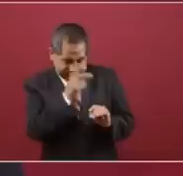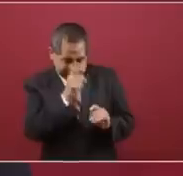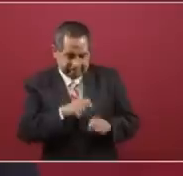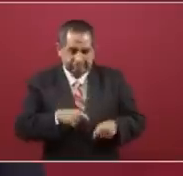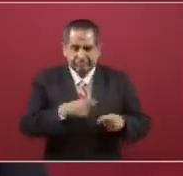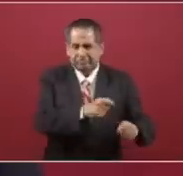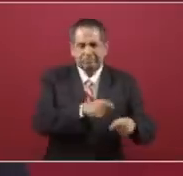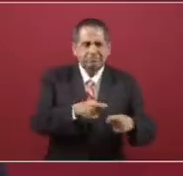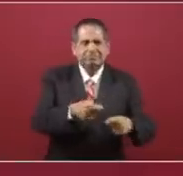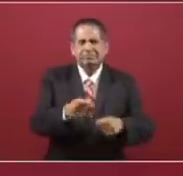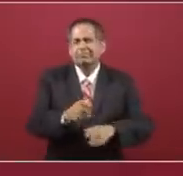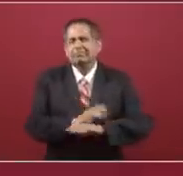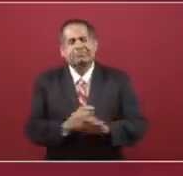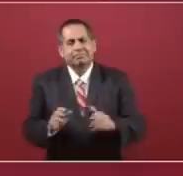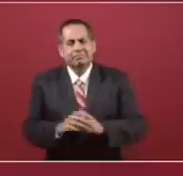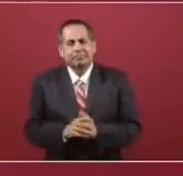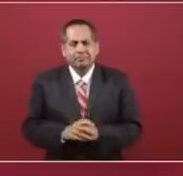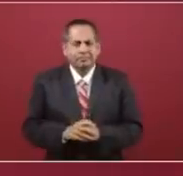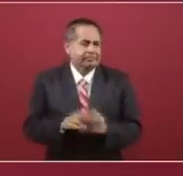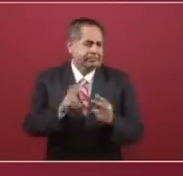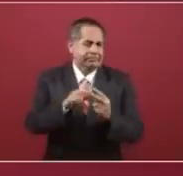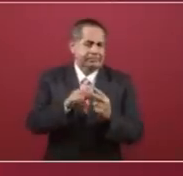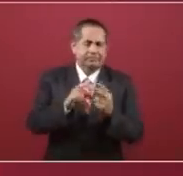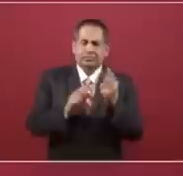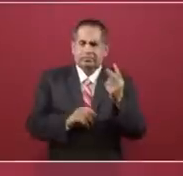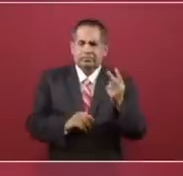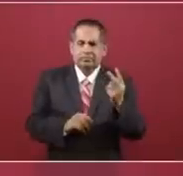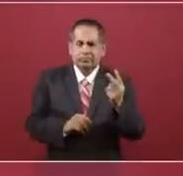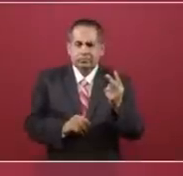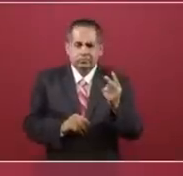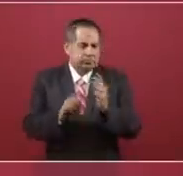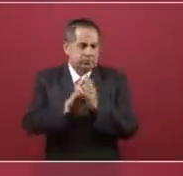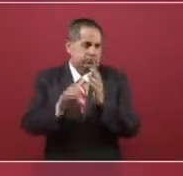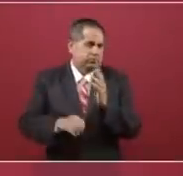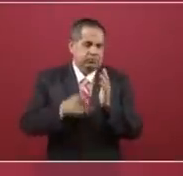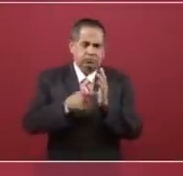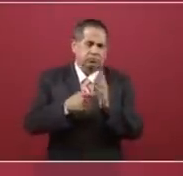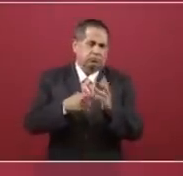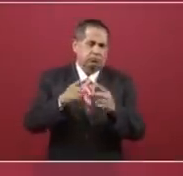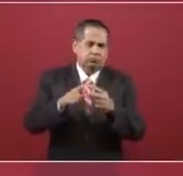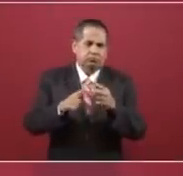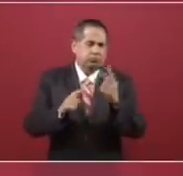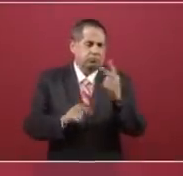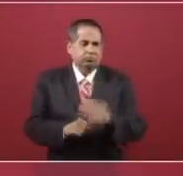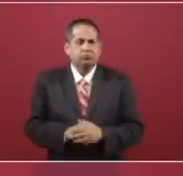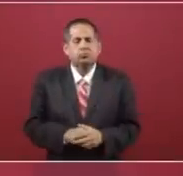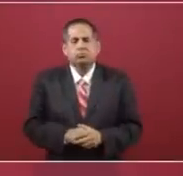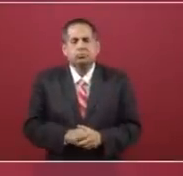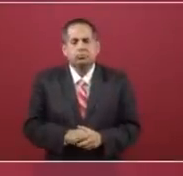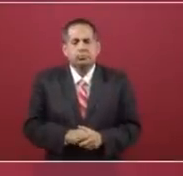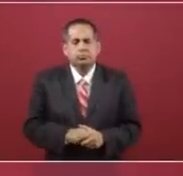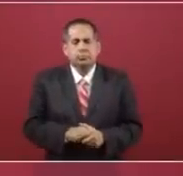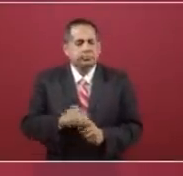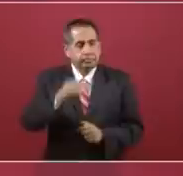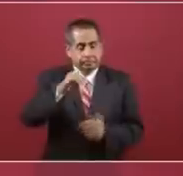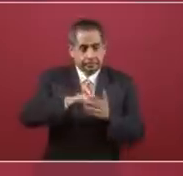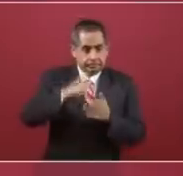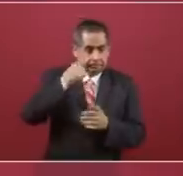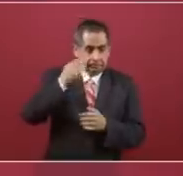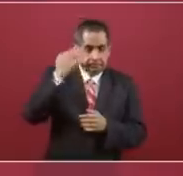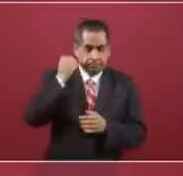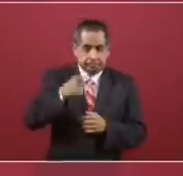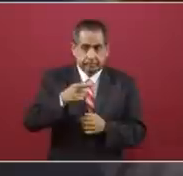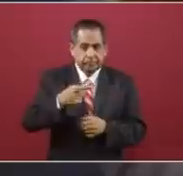licitaciones, de eso hablo de dos de ejemplos. Cuando licitan